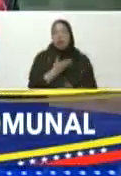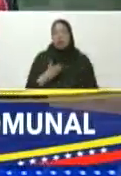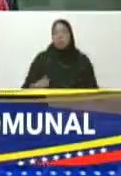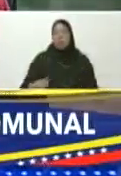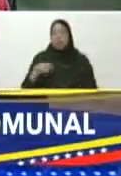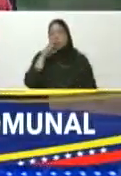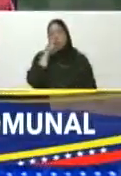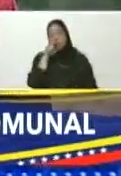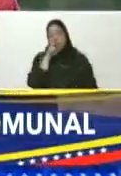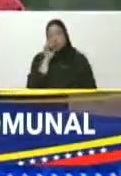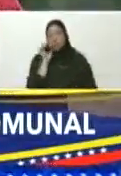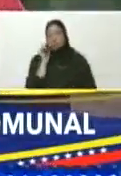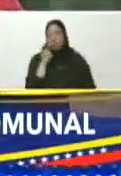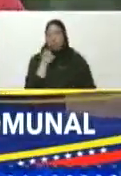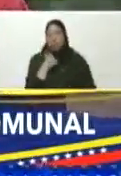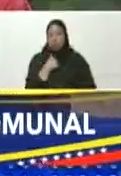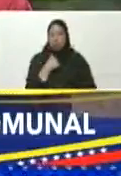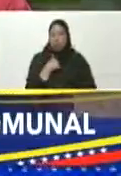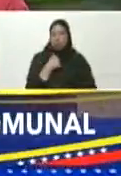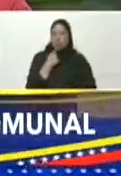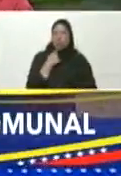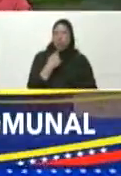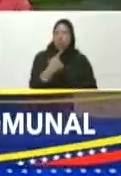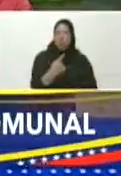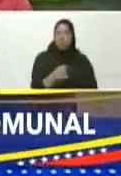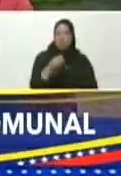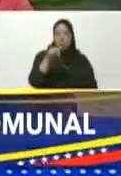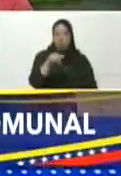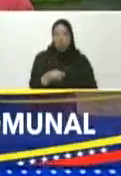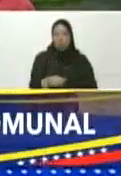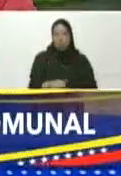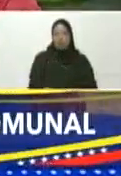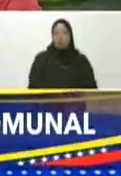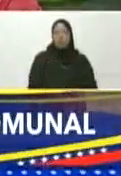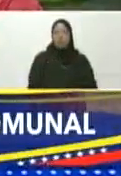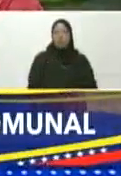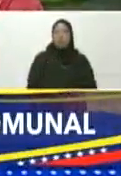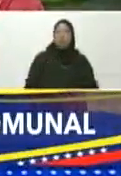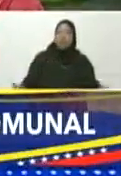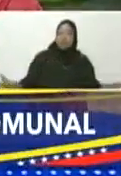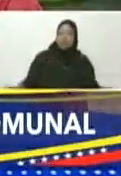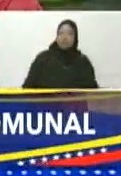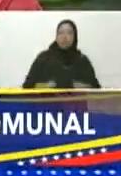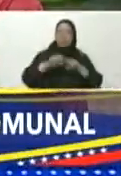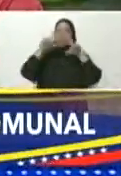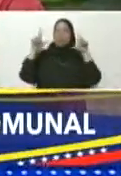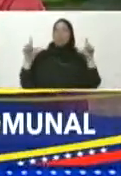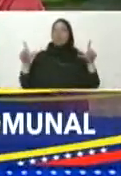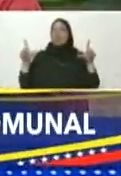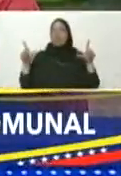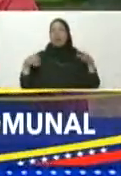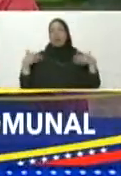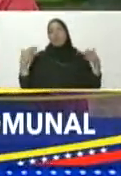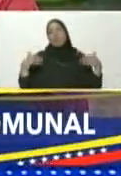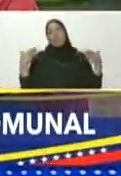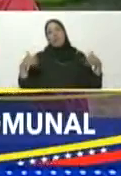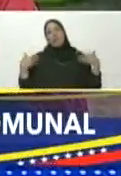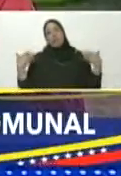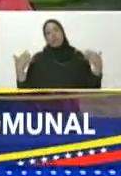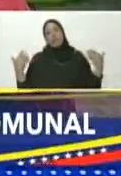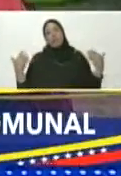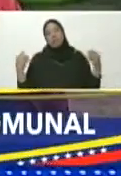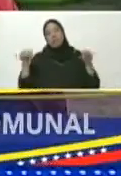yo le tengo que ser sincero. Hoy me desperté extremadamente contento y feliz. Y yo